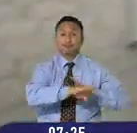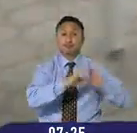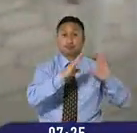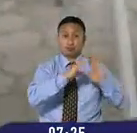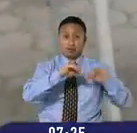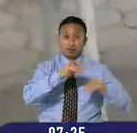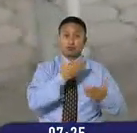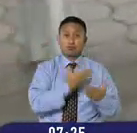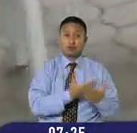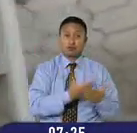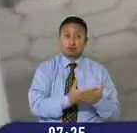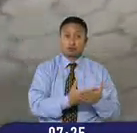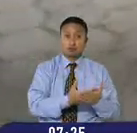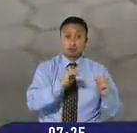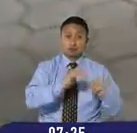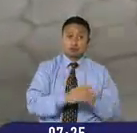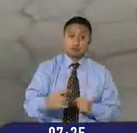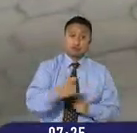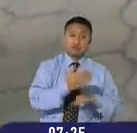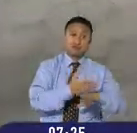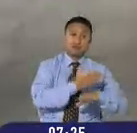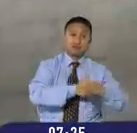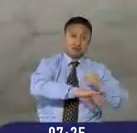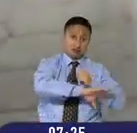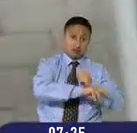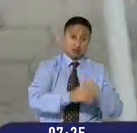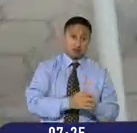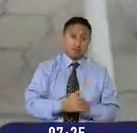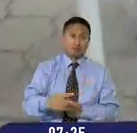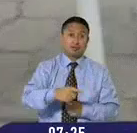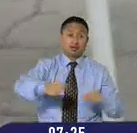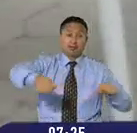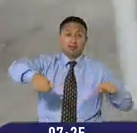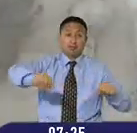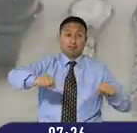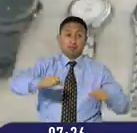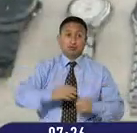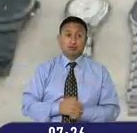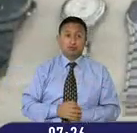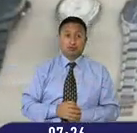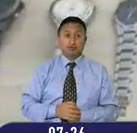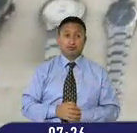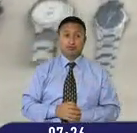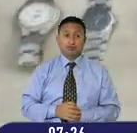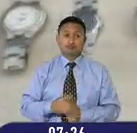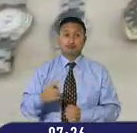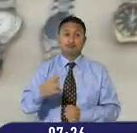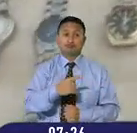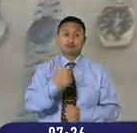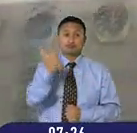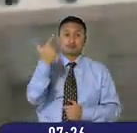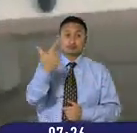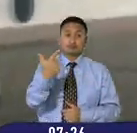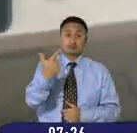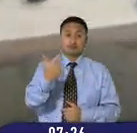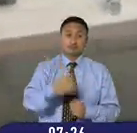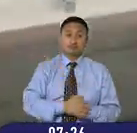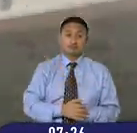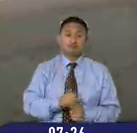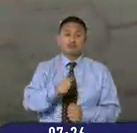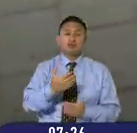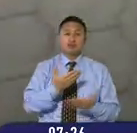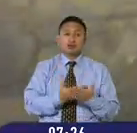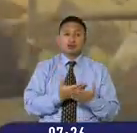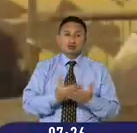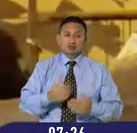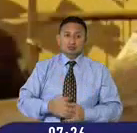encontraron algunos indicios relacionados a los hechos delictivos, como la motocicleta en la que se movilizaban, un arma de fuego, entre otros